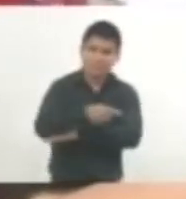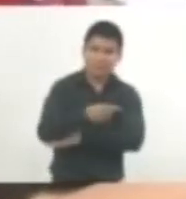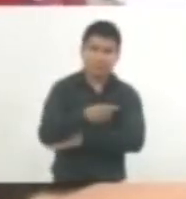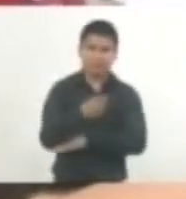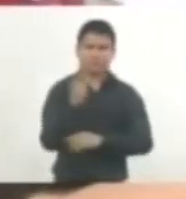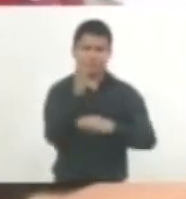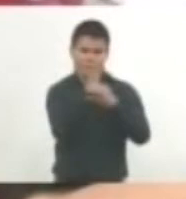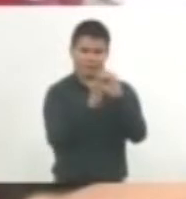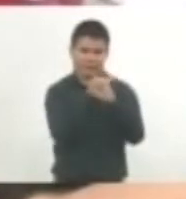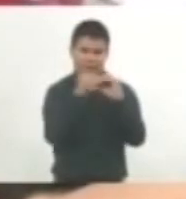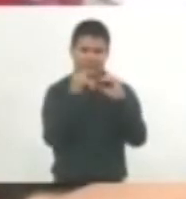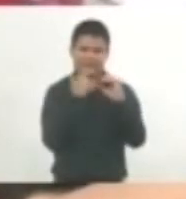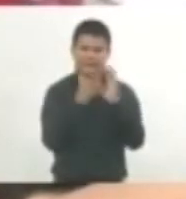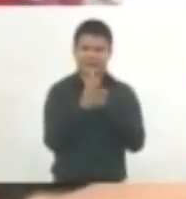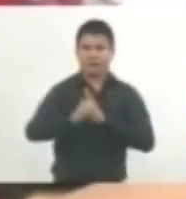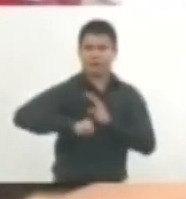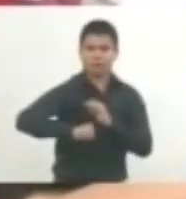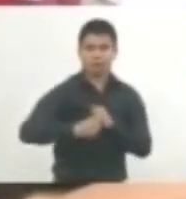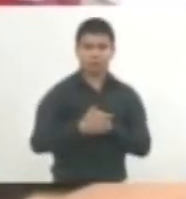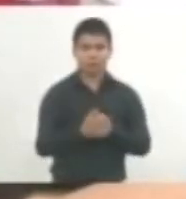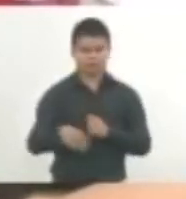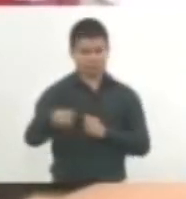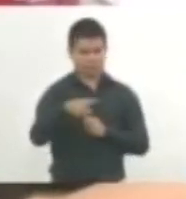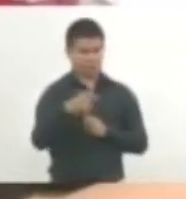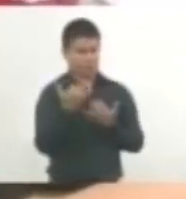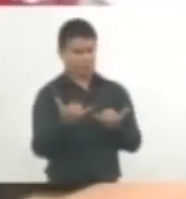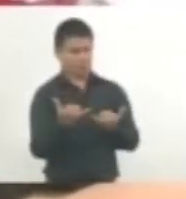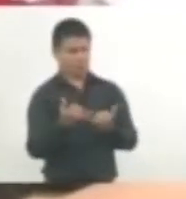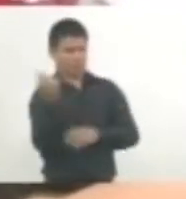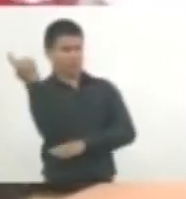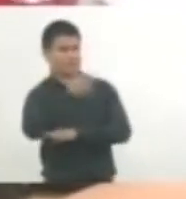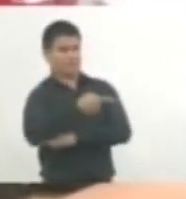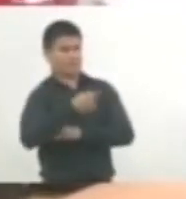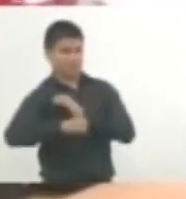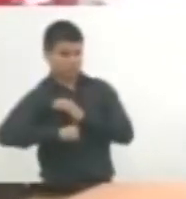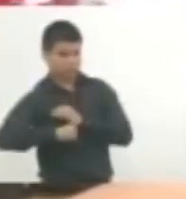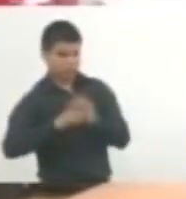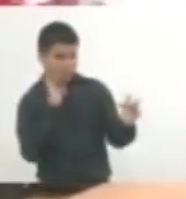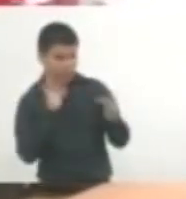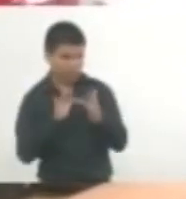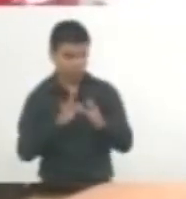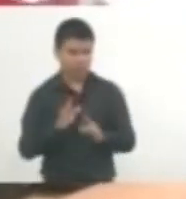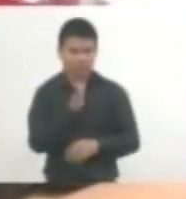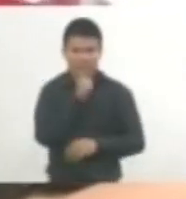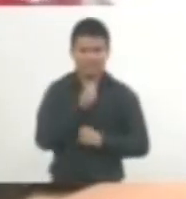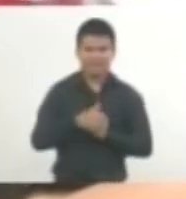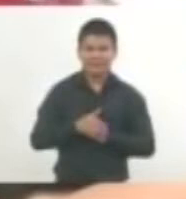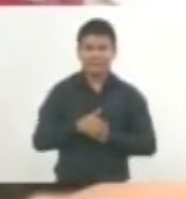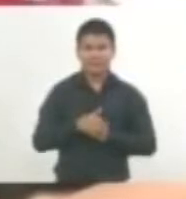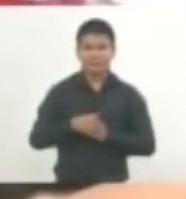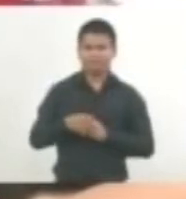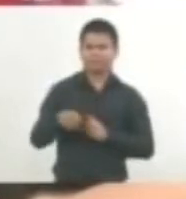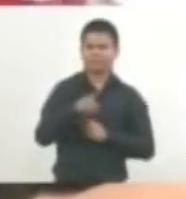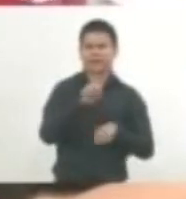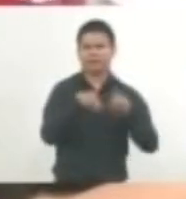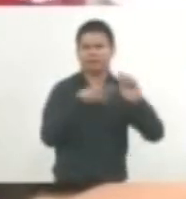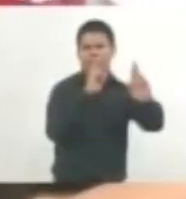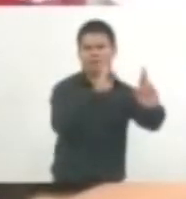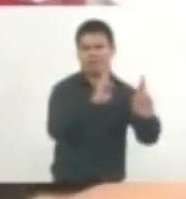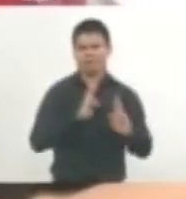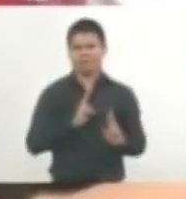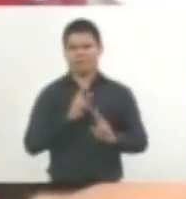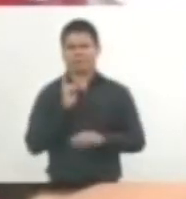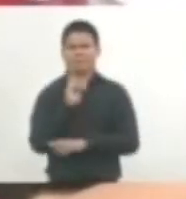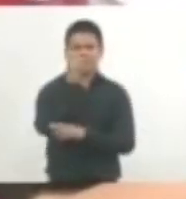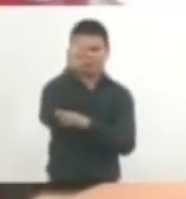no siempre encuentra uno fallos que sean eminentemente en derechos, sino que se ve como respuestas políticas. Y